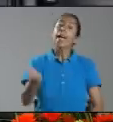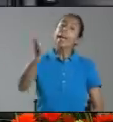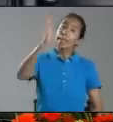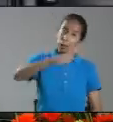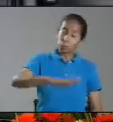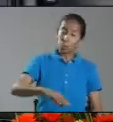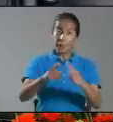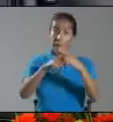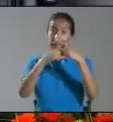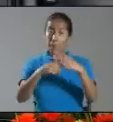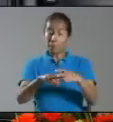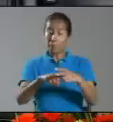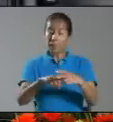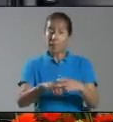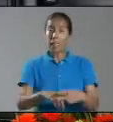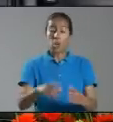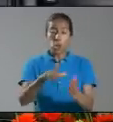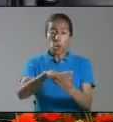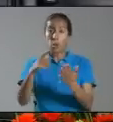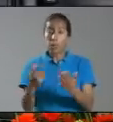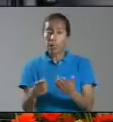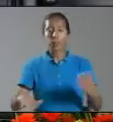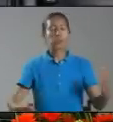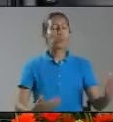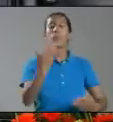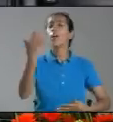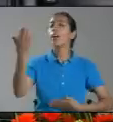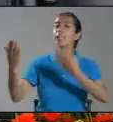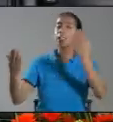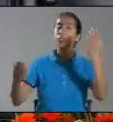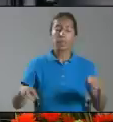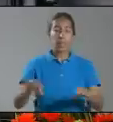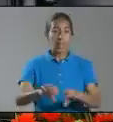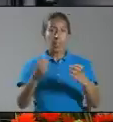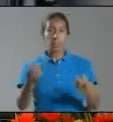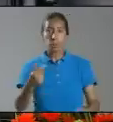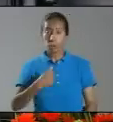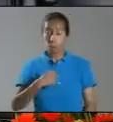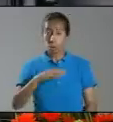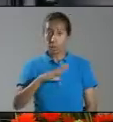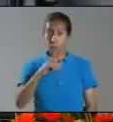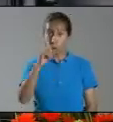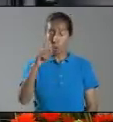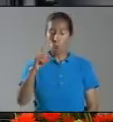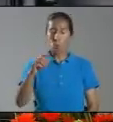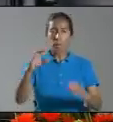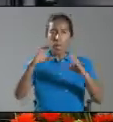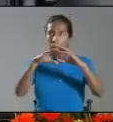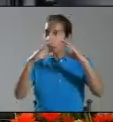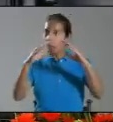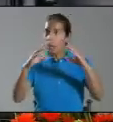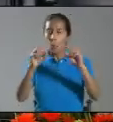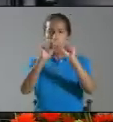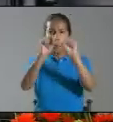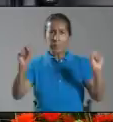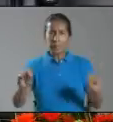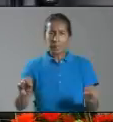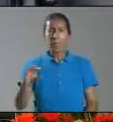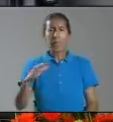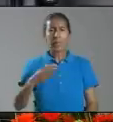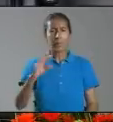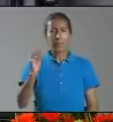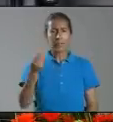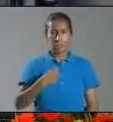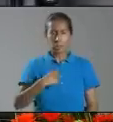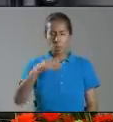Después empiezan otra vez los libros poéticos, pero entonces yo ya tengo un esquema que más o menos lo entiendo. Entonces no es lo mismo las cosas de